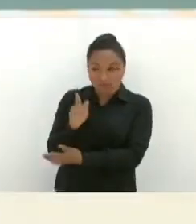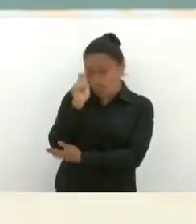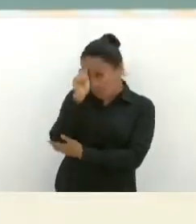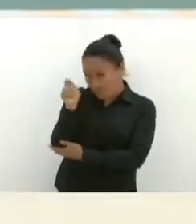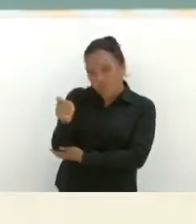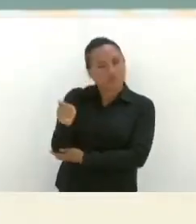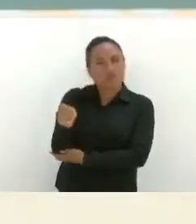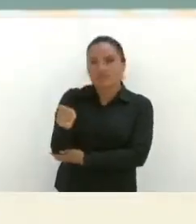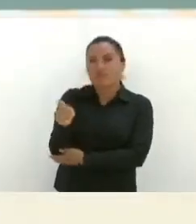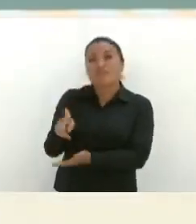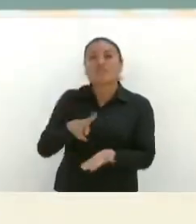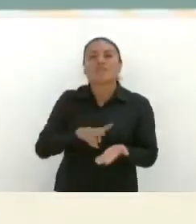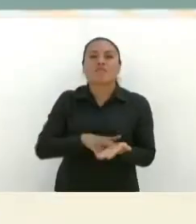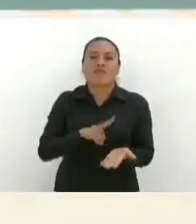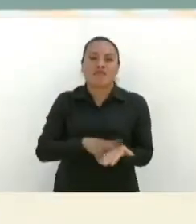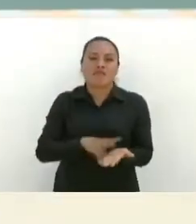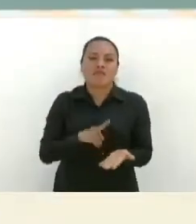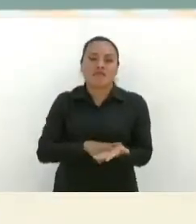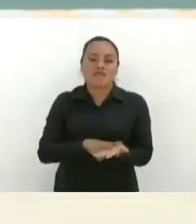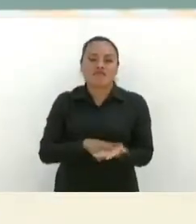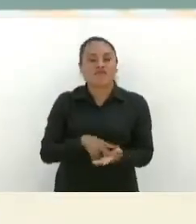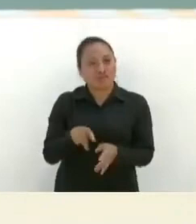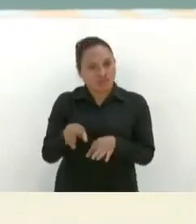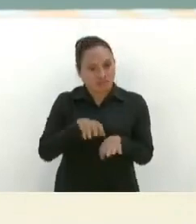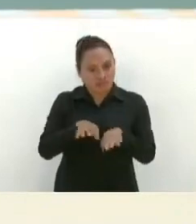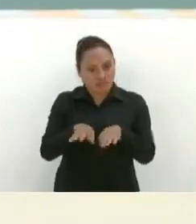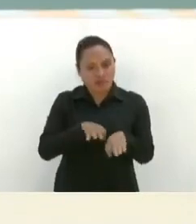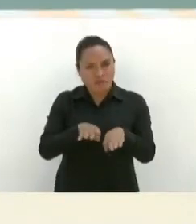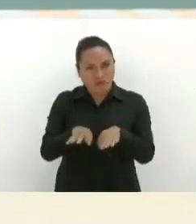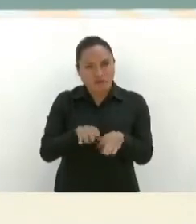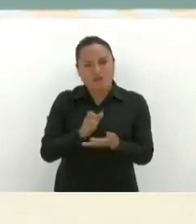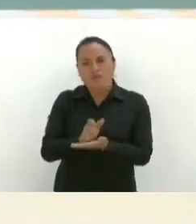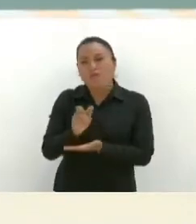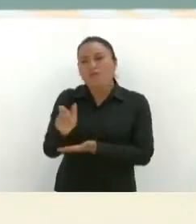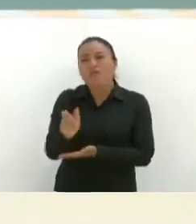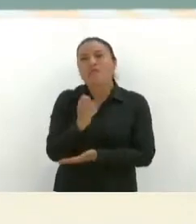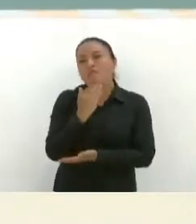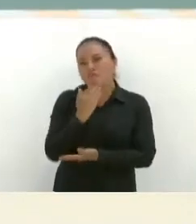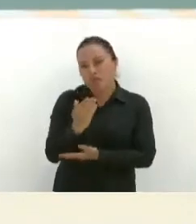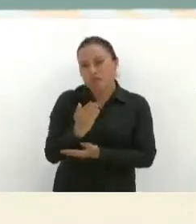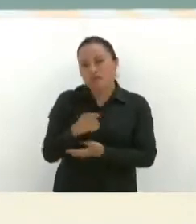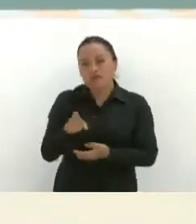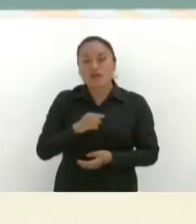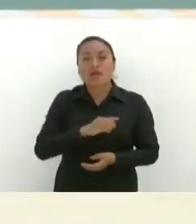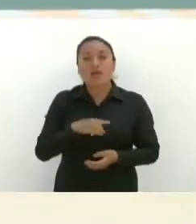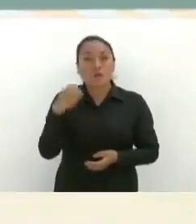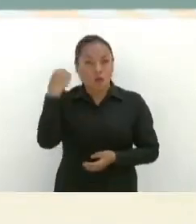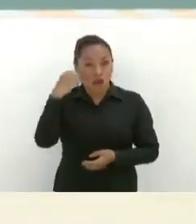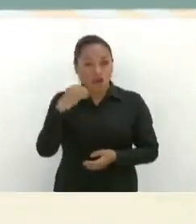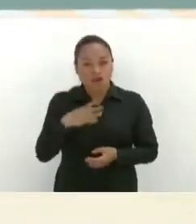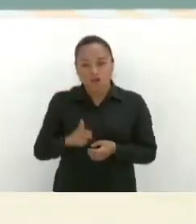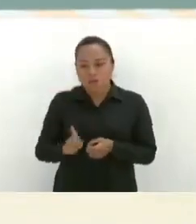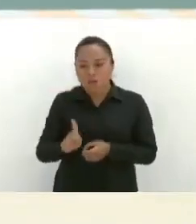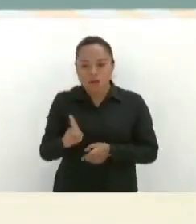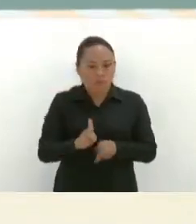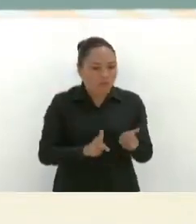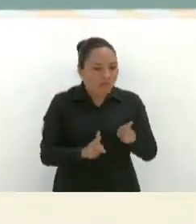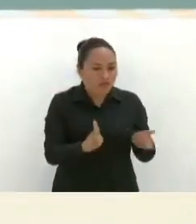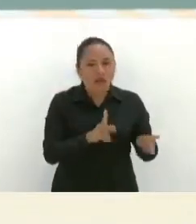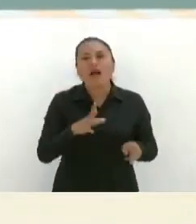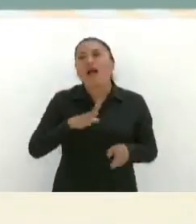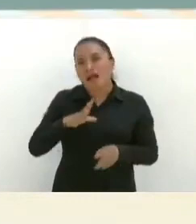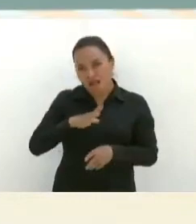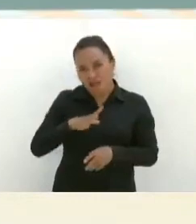trabajo Que tengan un sueldo digno En cada rincón del estado de Oaxaca Están presentes los maestros comunitarios